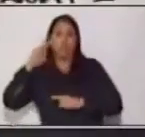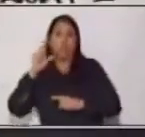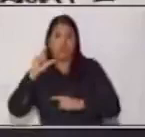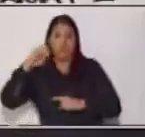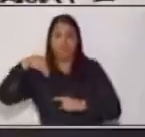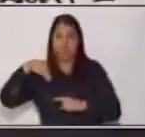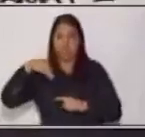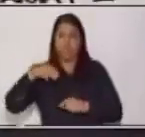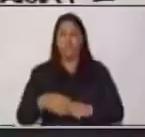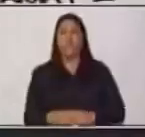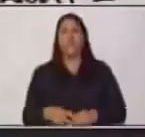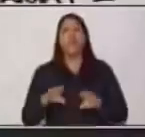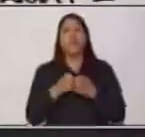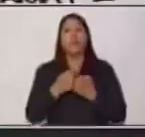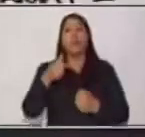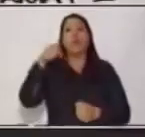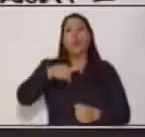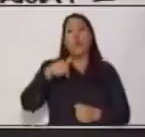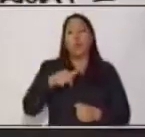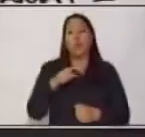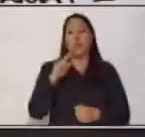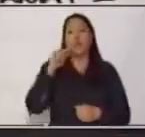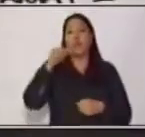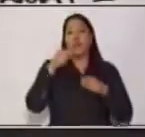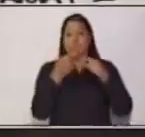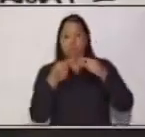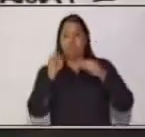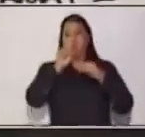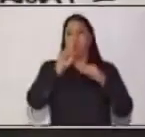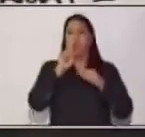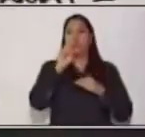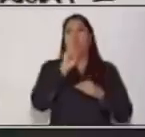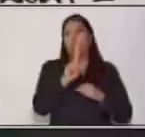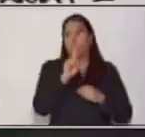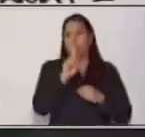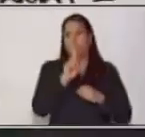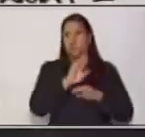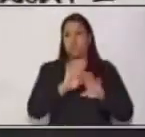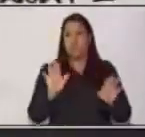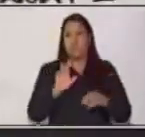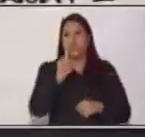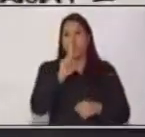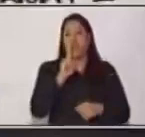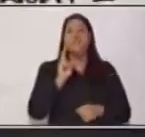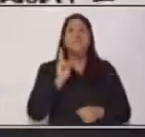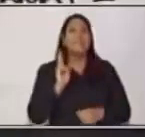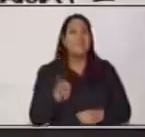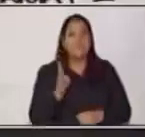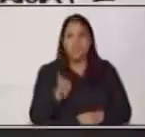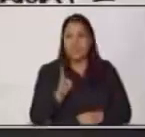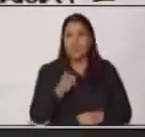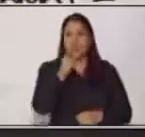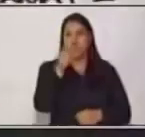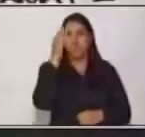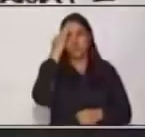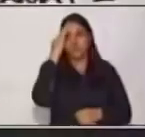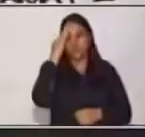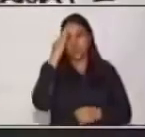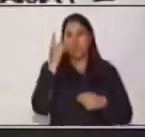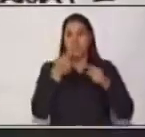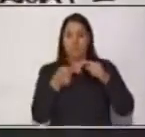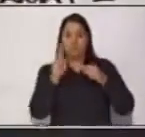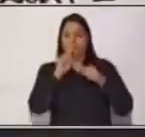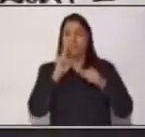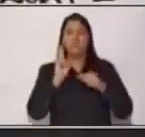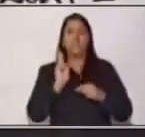a colocarle únicamente unidades para que sepamos que siempre va a llevar una dimensional con unidades